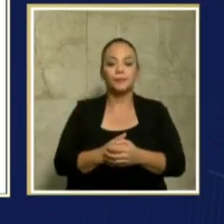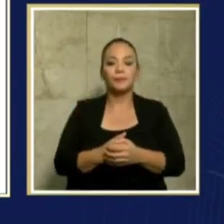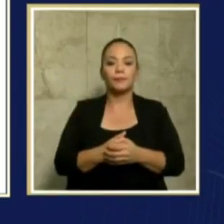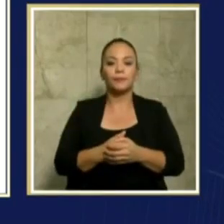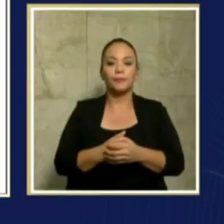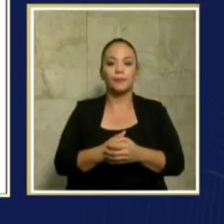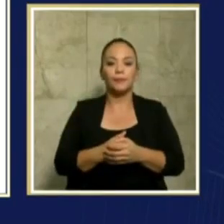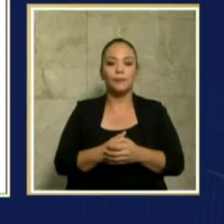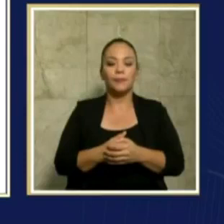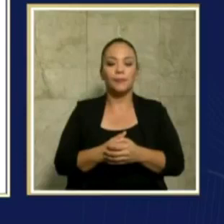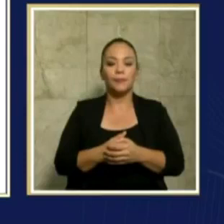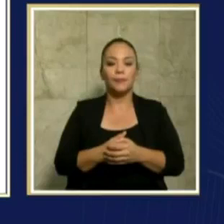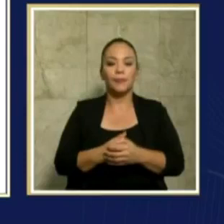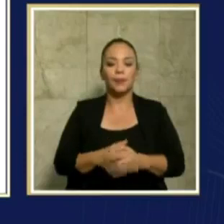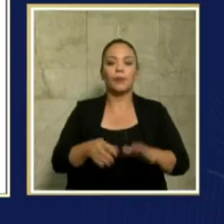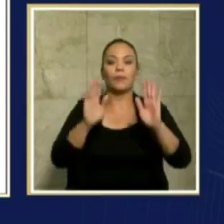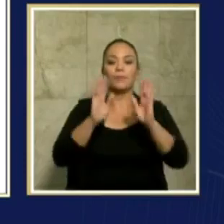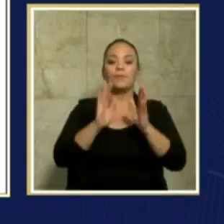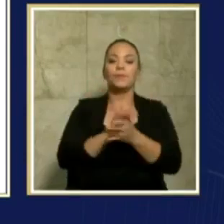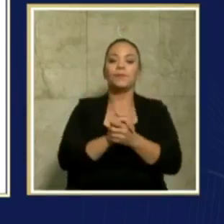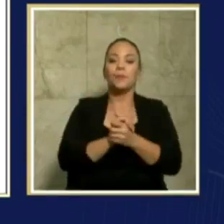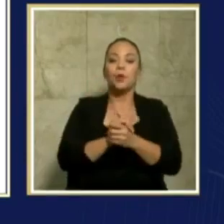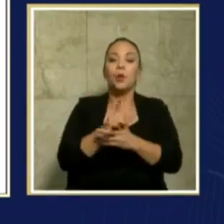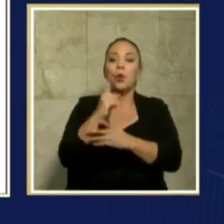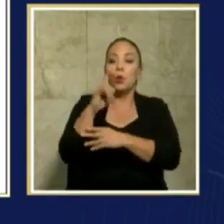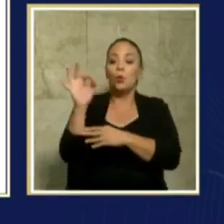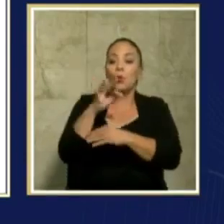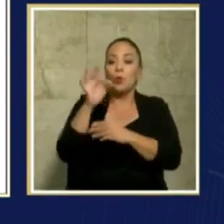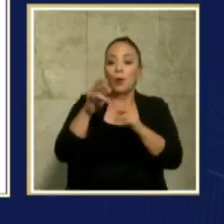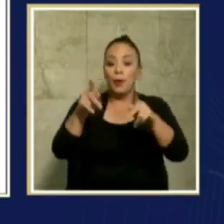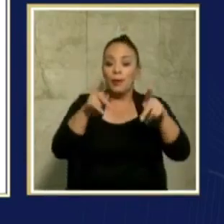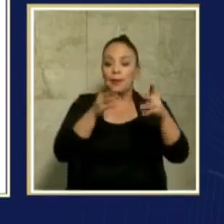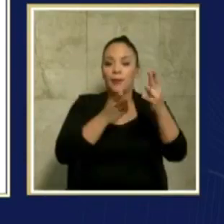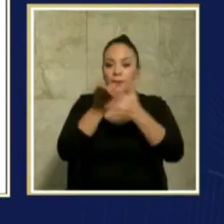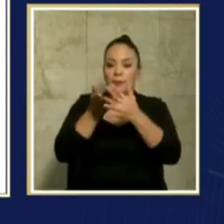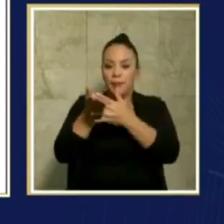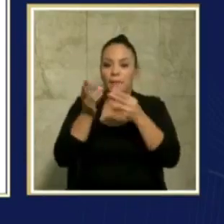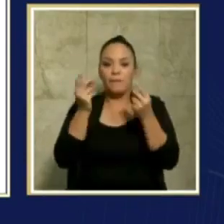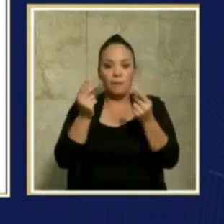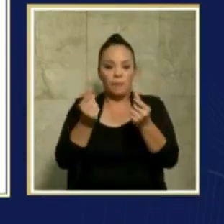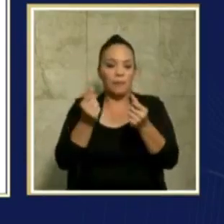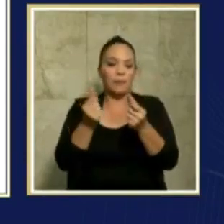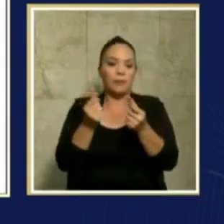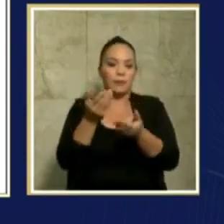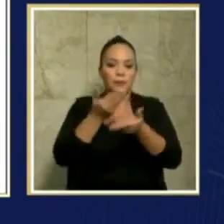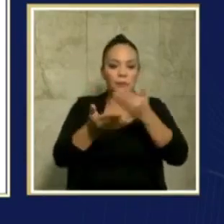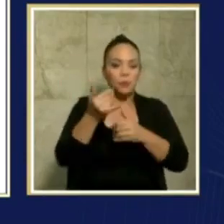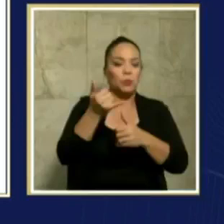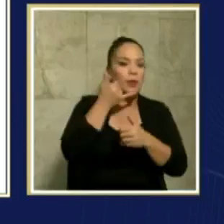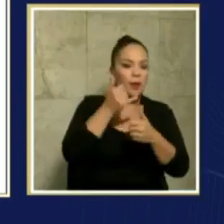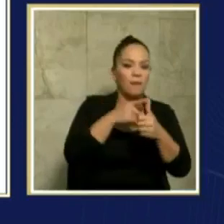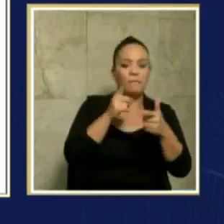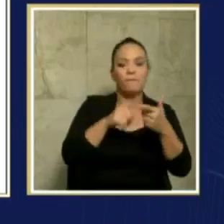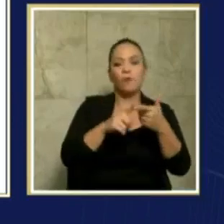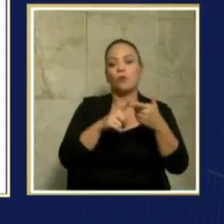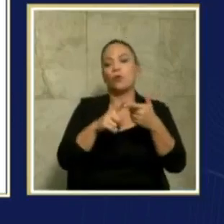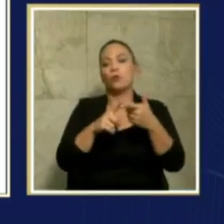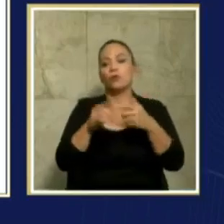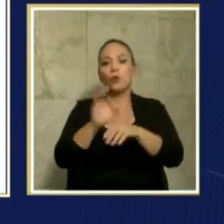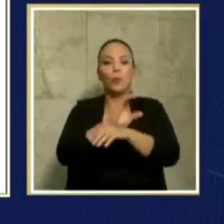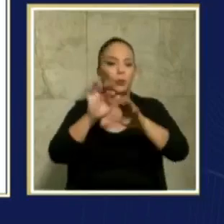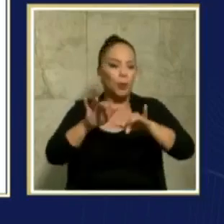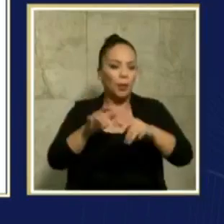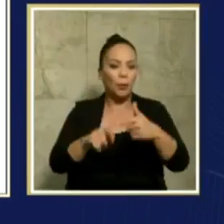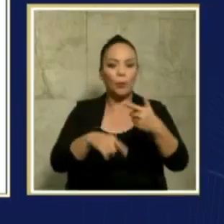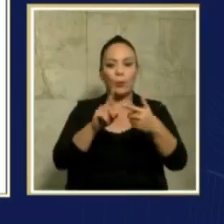importa. Uno de los canales por los cuales la gente accede rápidamente a los servicios, teléfonos, las computadoras, etcétera.